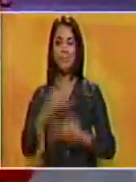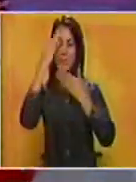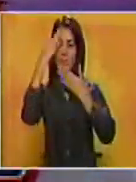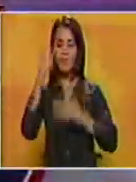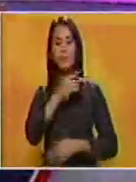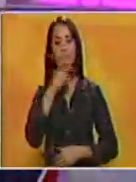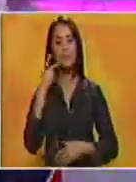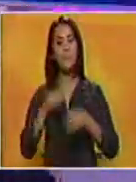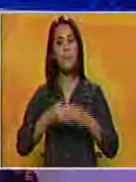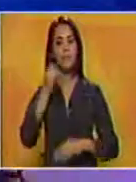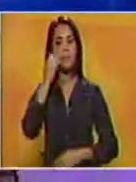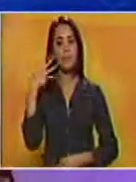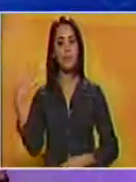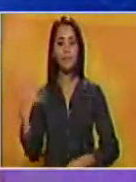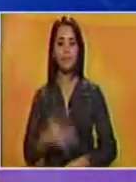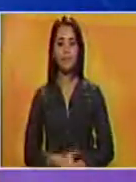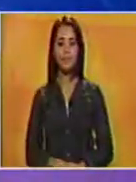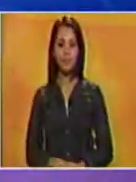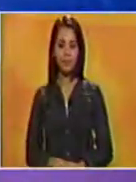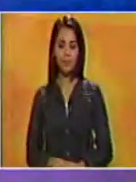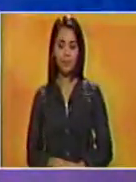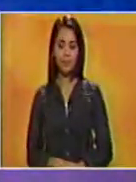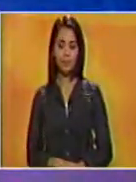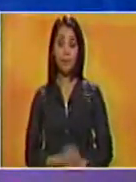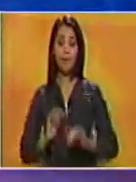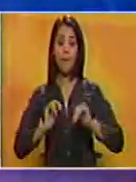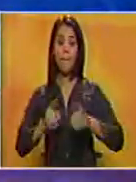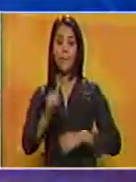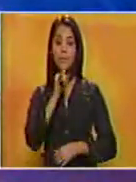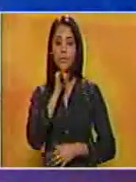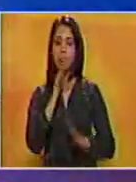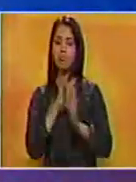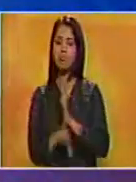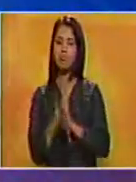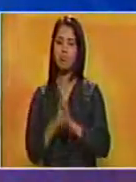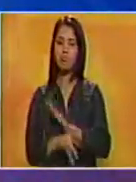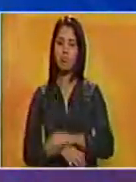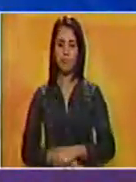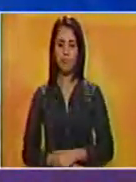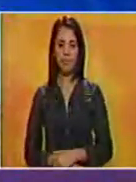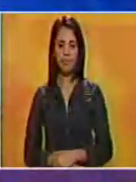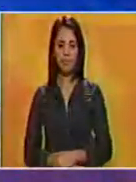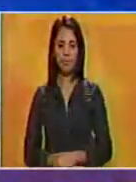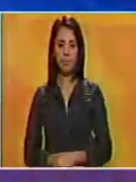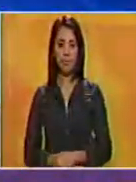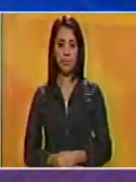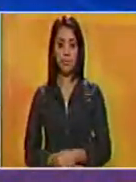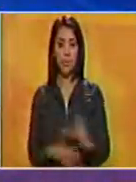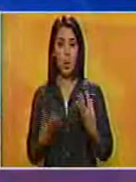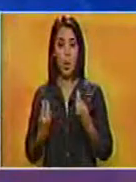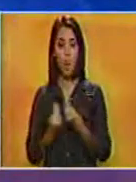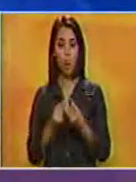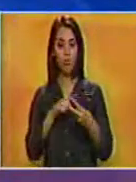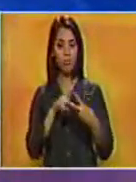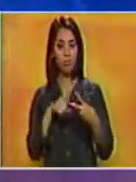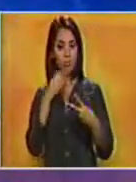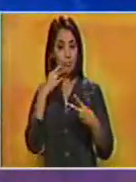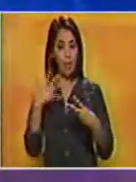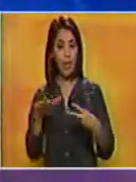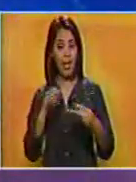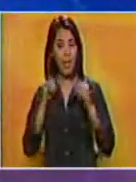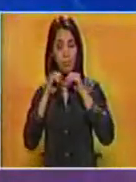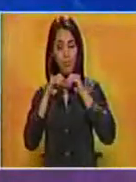Hola, ¿qué tal, amigos? Soy Karelis Cuadros y esto es Estrenos y Estrellas. Iniciamos las noticias del mundo del espectáculo con un par que se unió y revolucionaron las redes